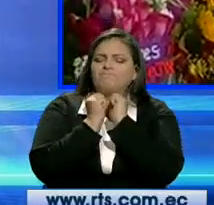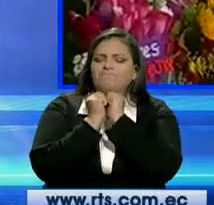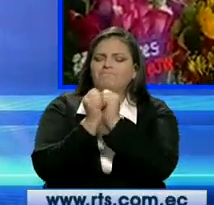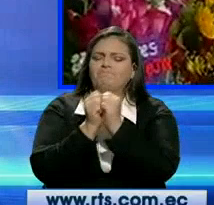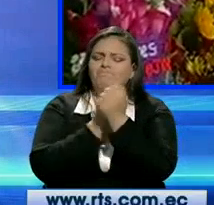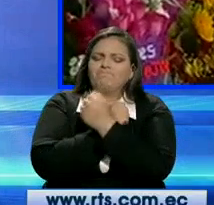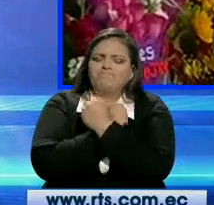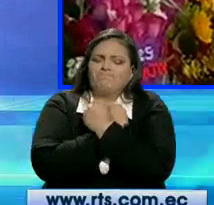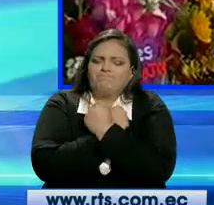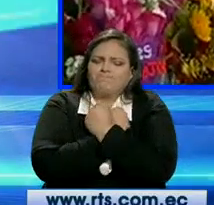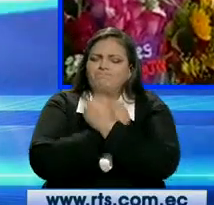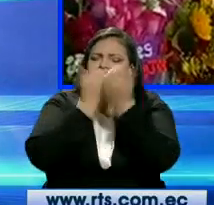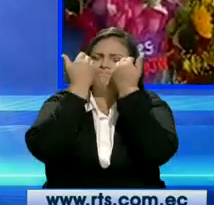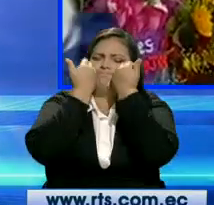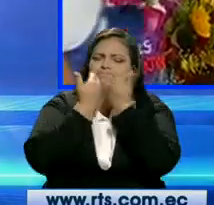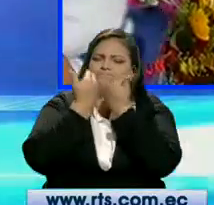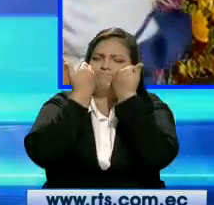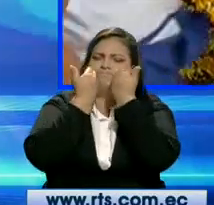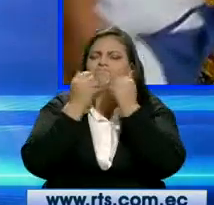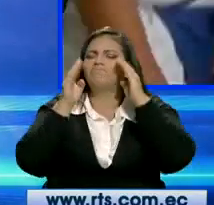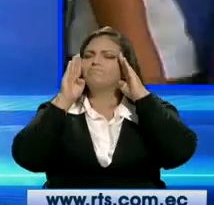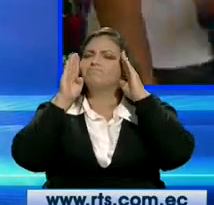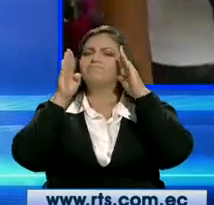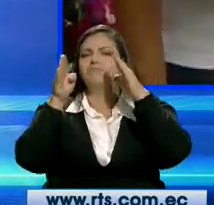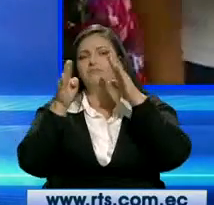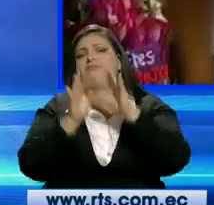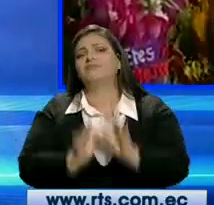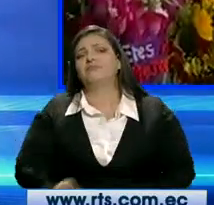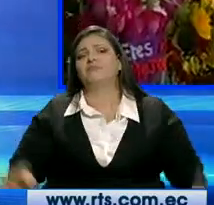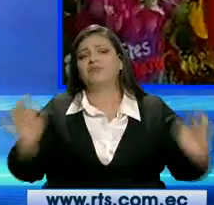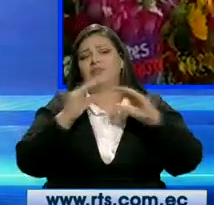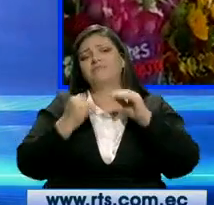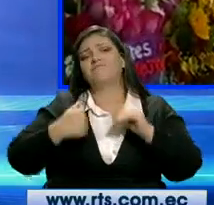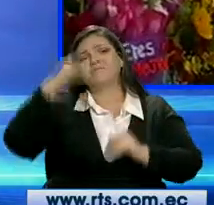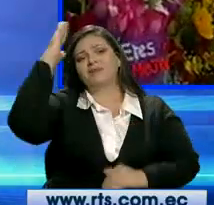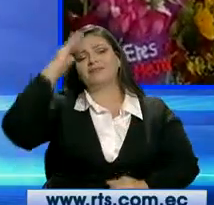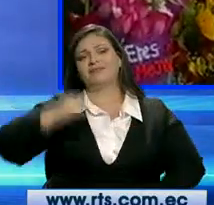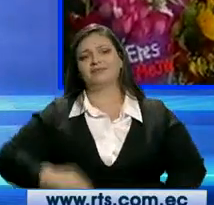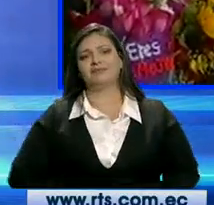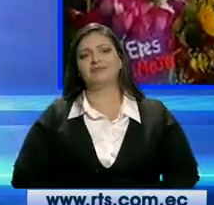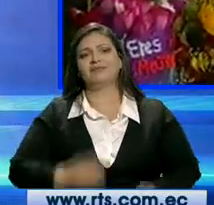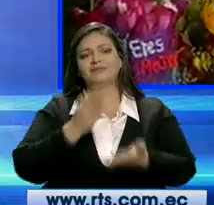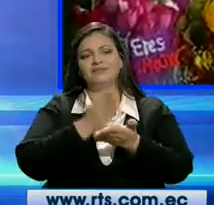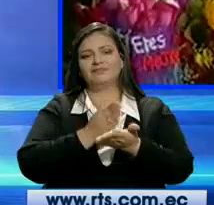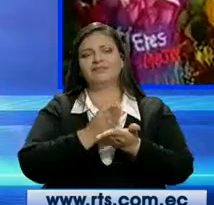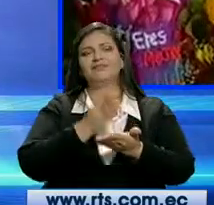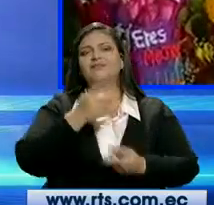abrazo, mucha ternura y comprensión. Es momento de ir a una pausa comercial. Ya volvemos.